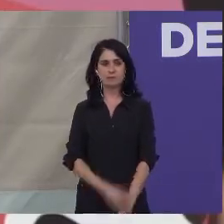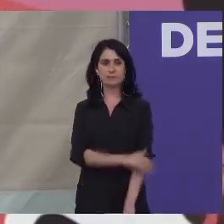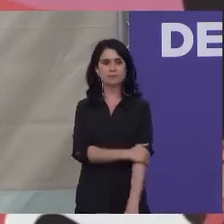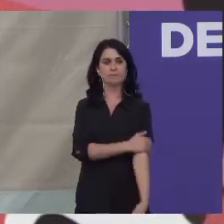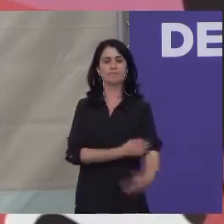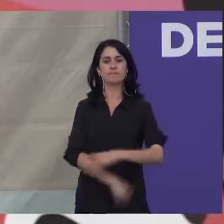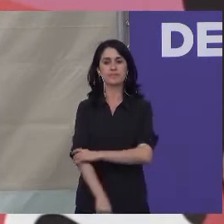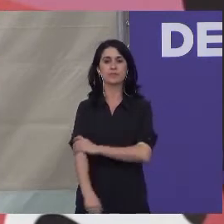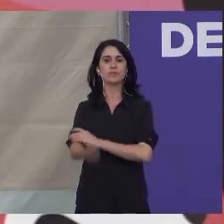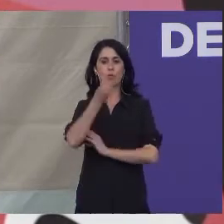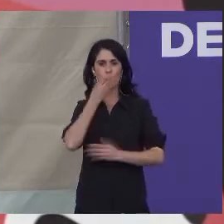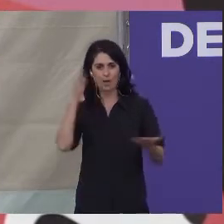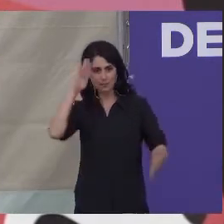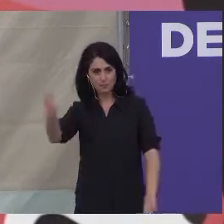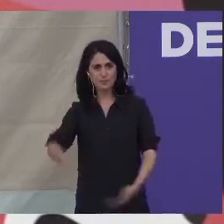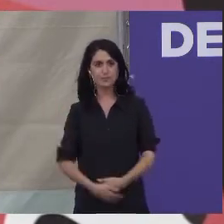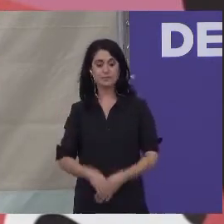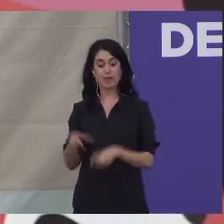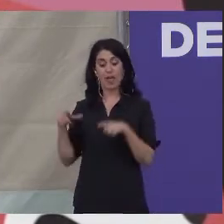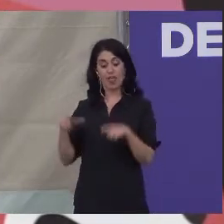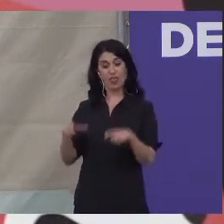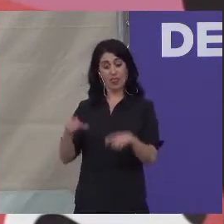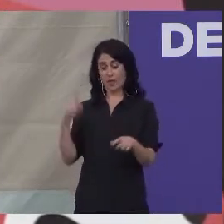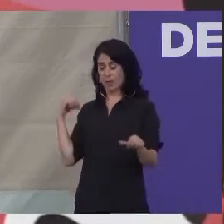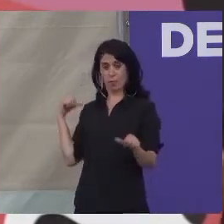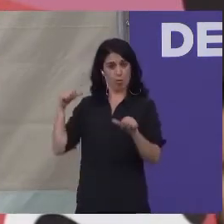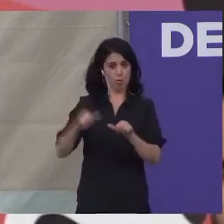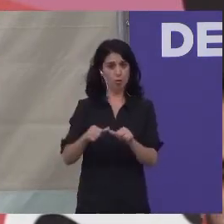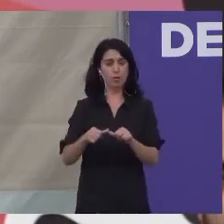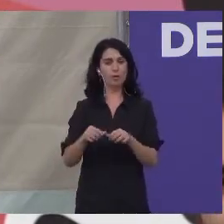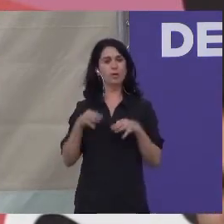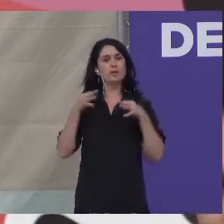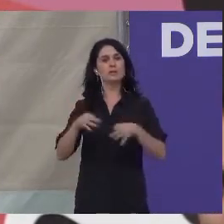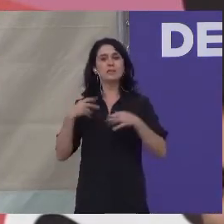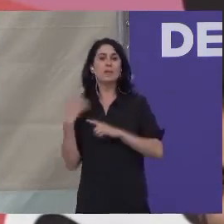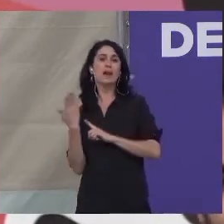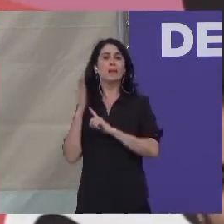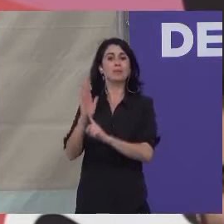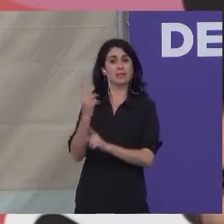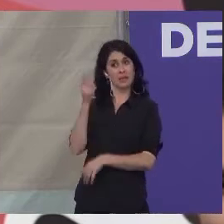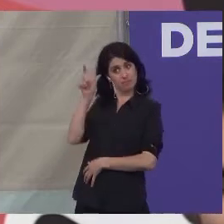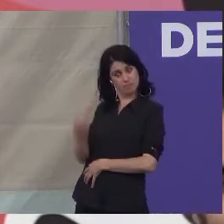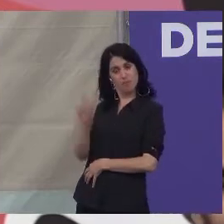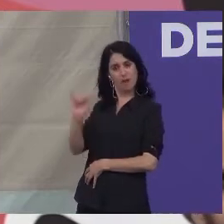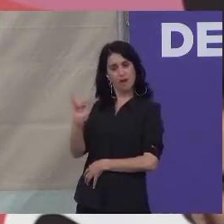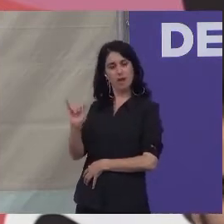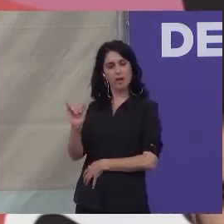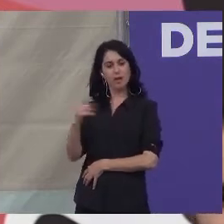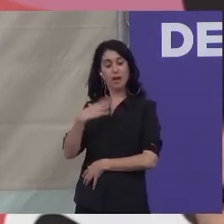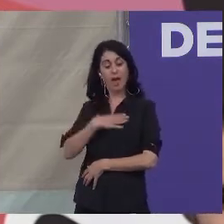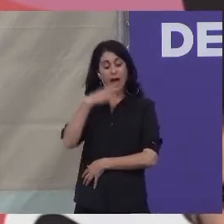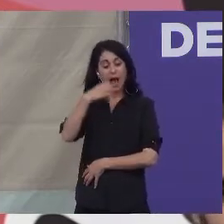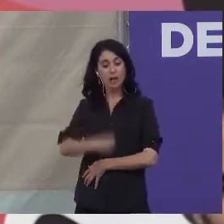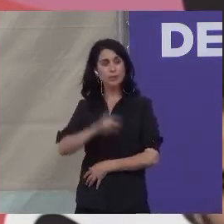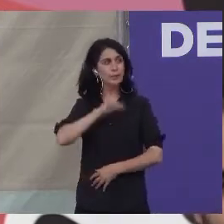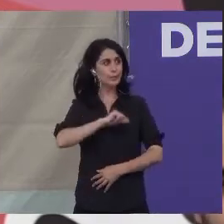Muy buenas. ¿Sabéis que en mi círculo durante todo este tiempo que estamos con un representante de nuestro ayuntamiento estamos sintiendo la soledad